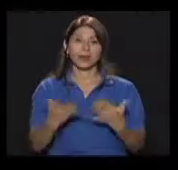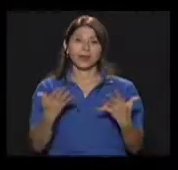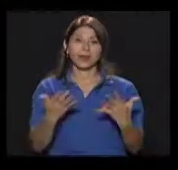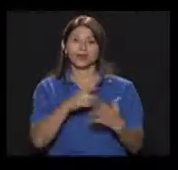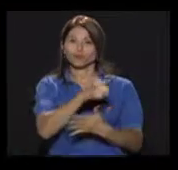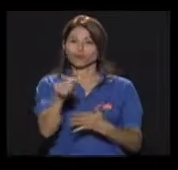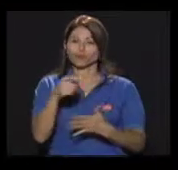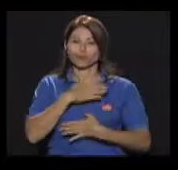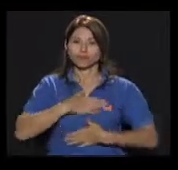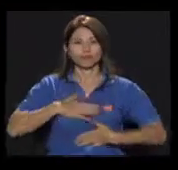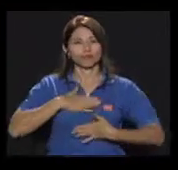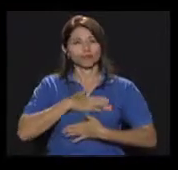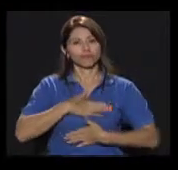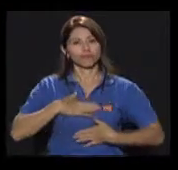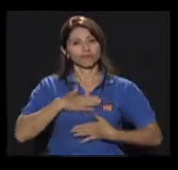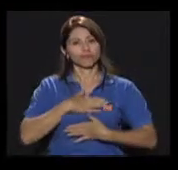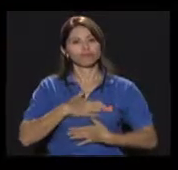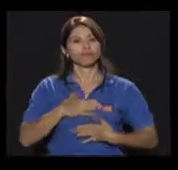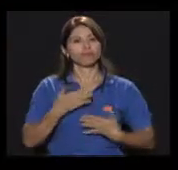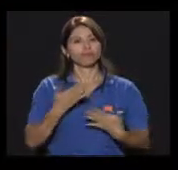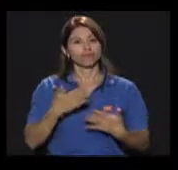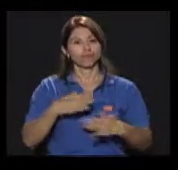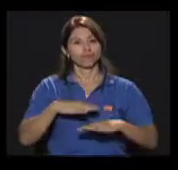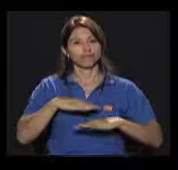Te pasen bien.